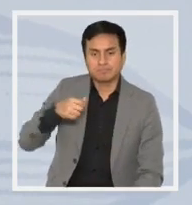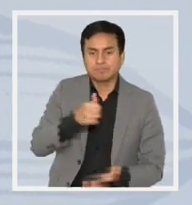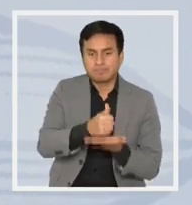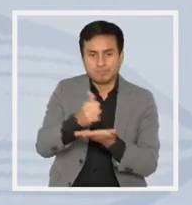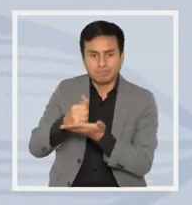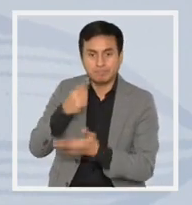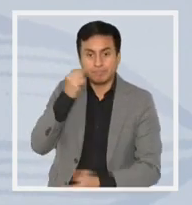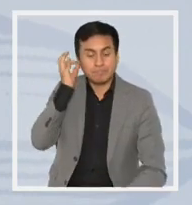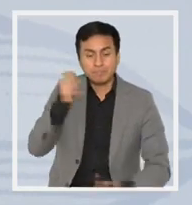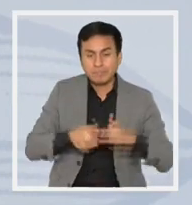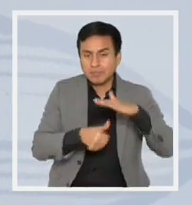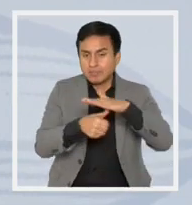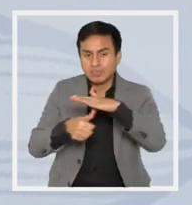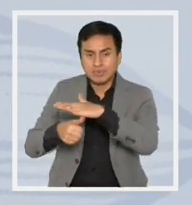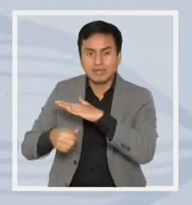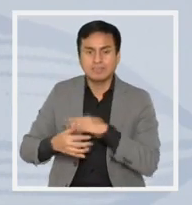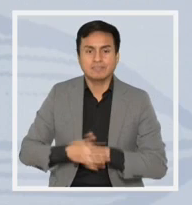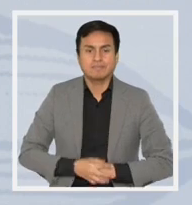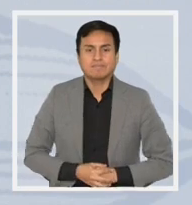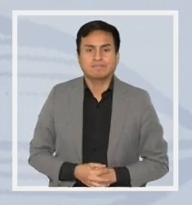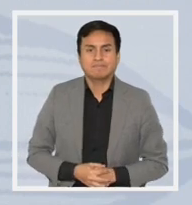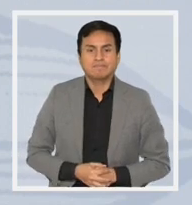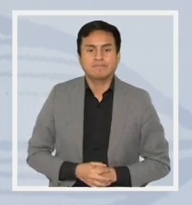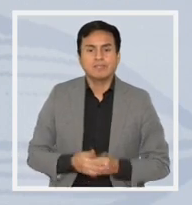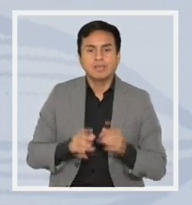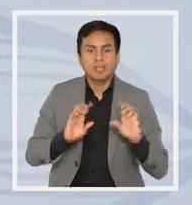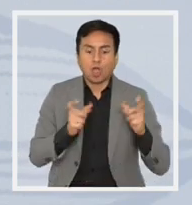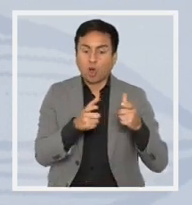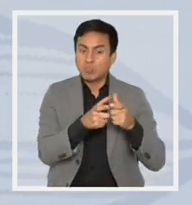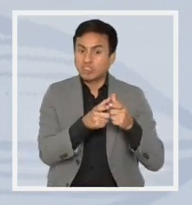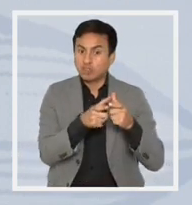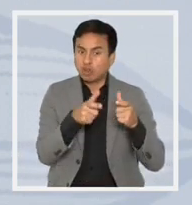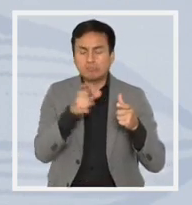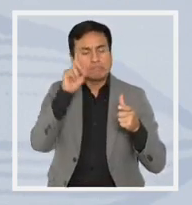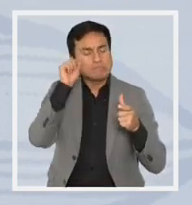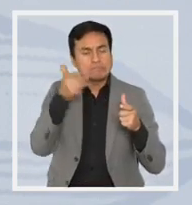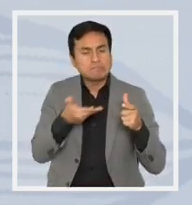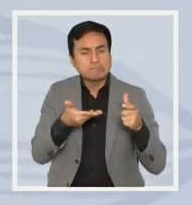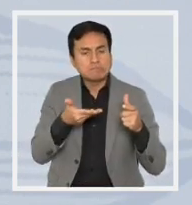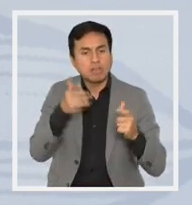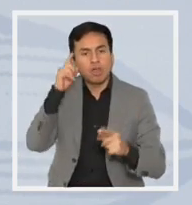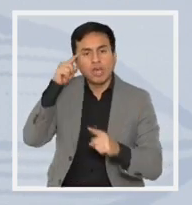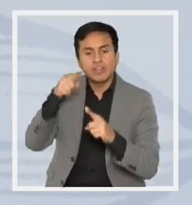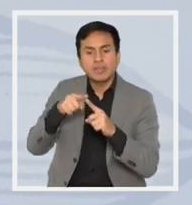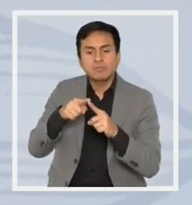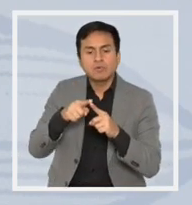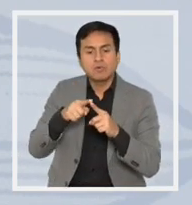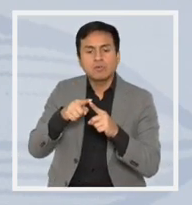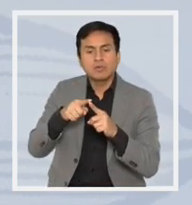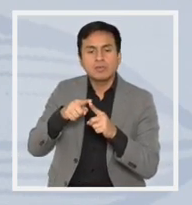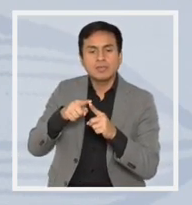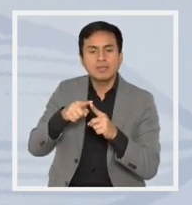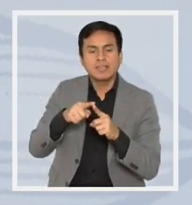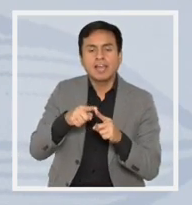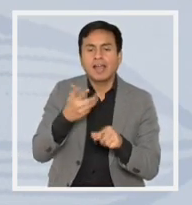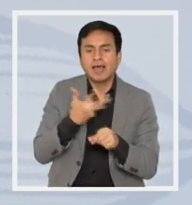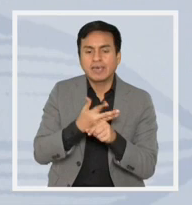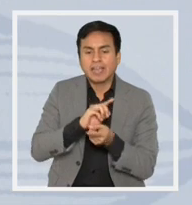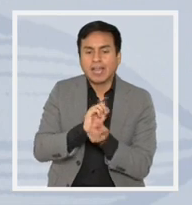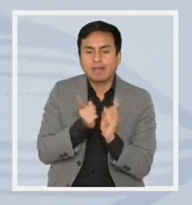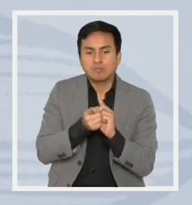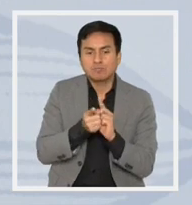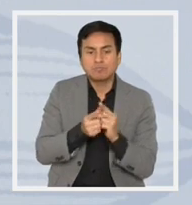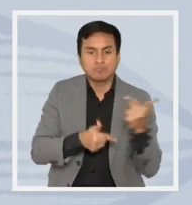y alcaldesas, concejales. Esta comisión se crea con el objetivo de hacer viables los